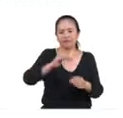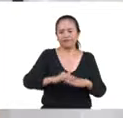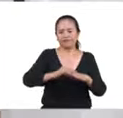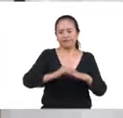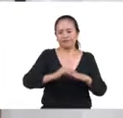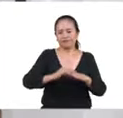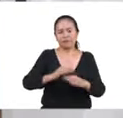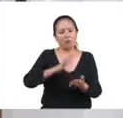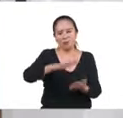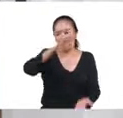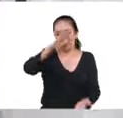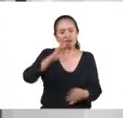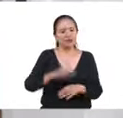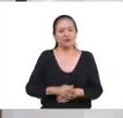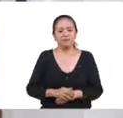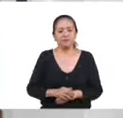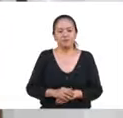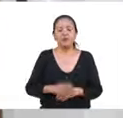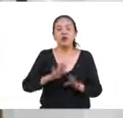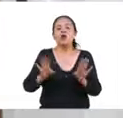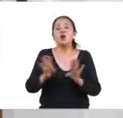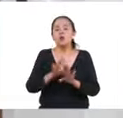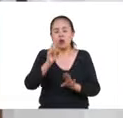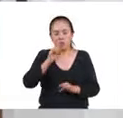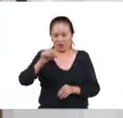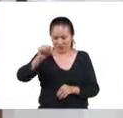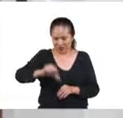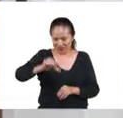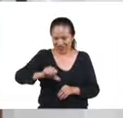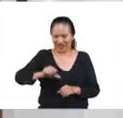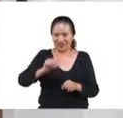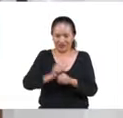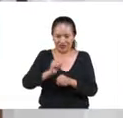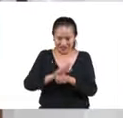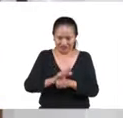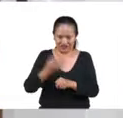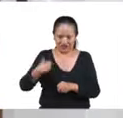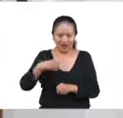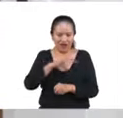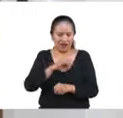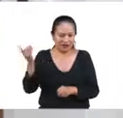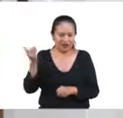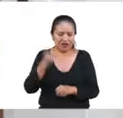ya lo habíamos comentado, en esta administración se hizo algo